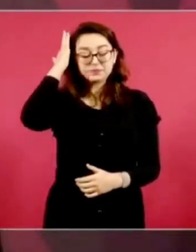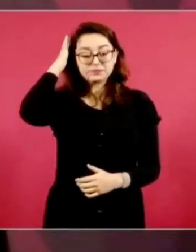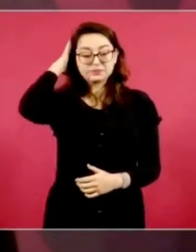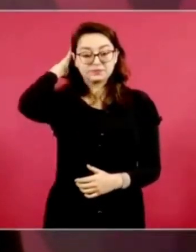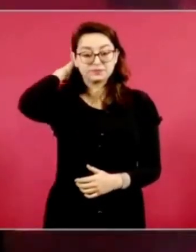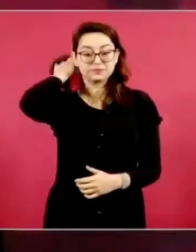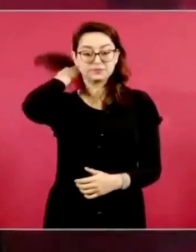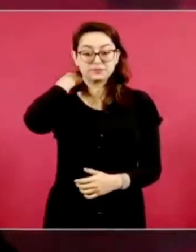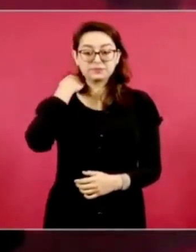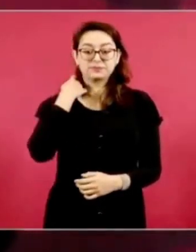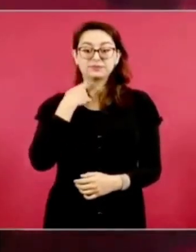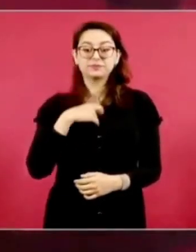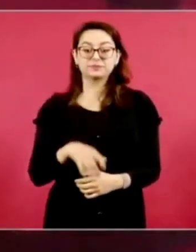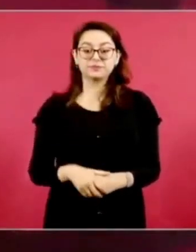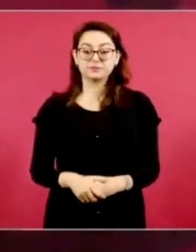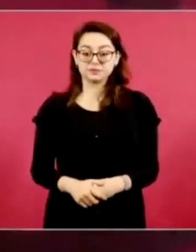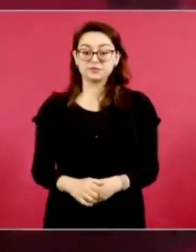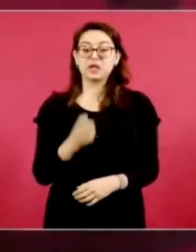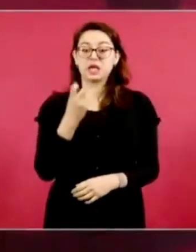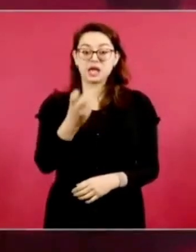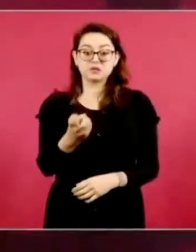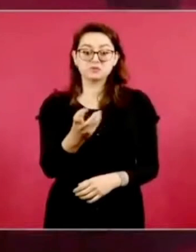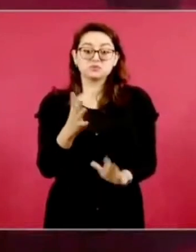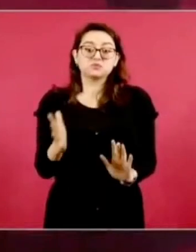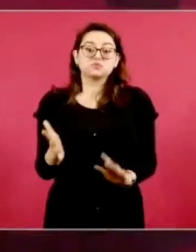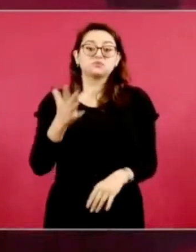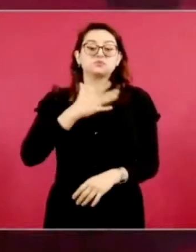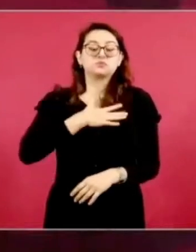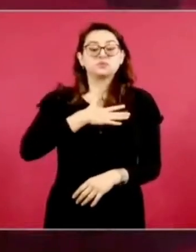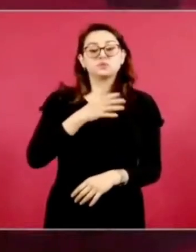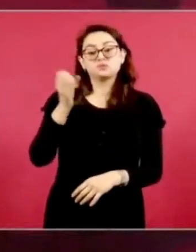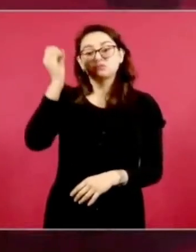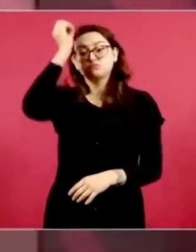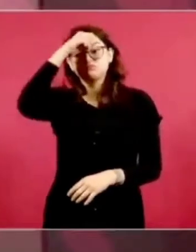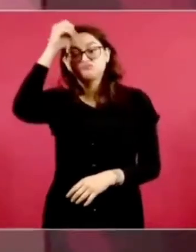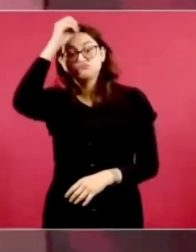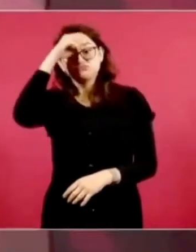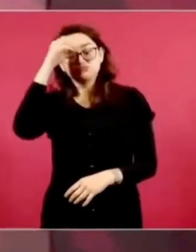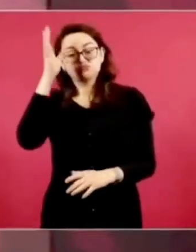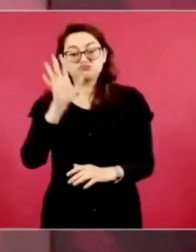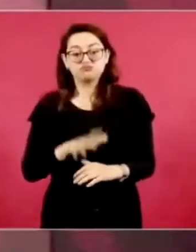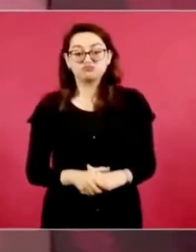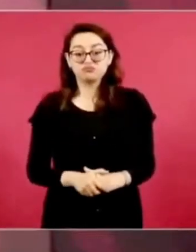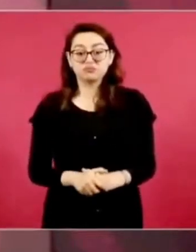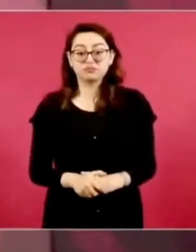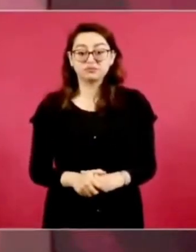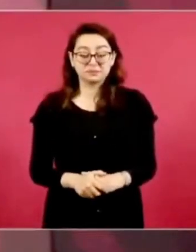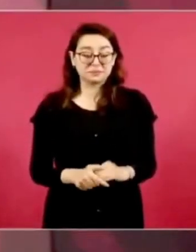Entonces eso es lo que puedo decir. Y todos los medios,